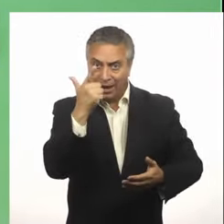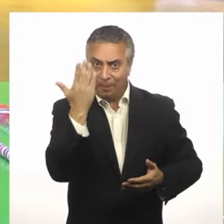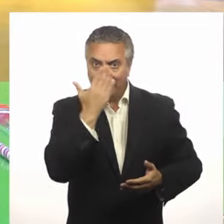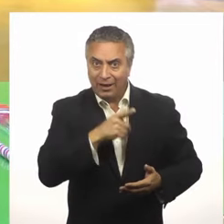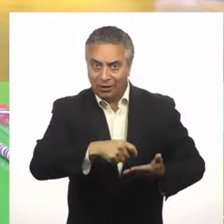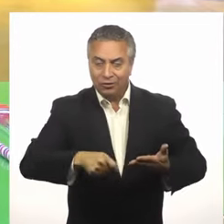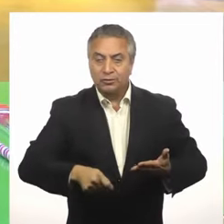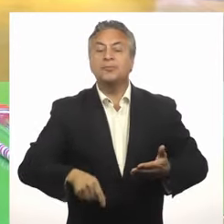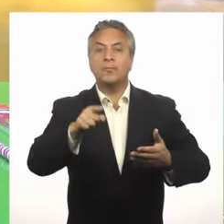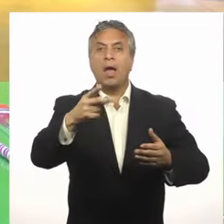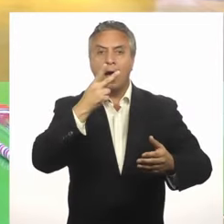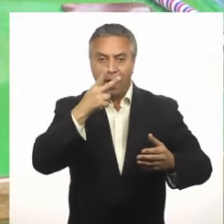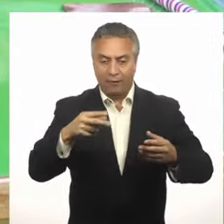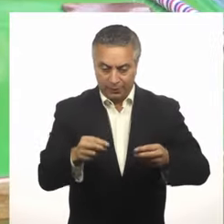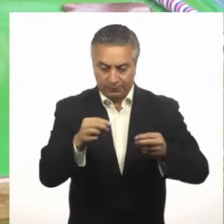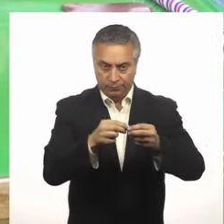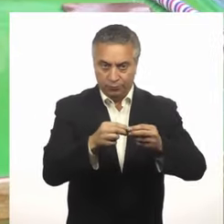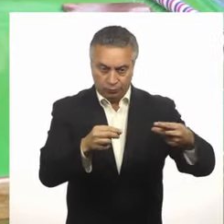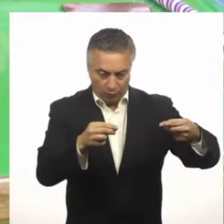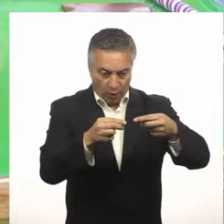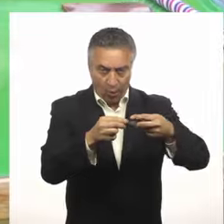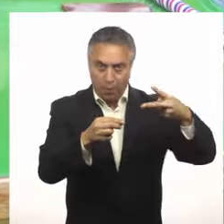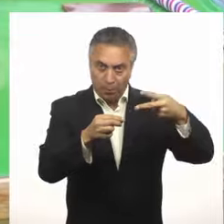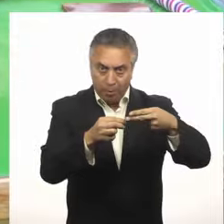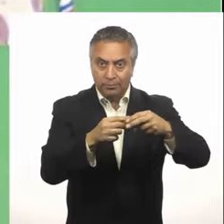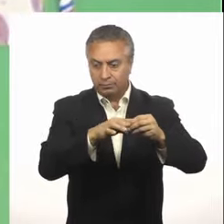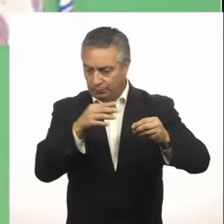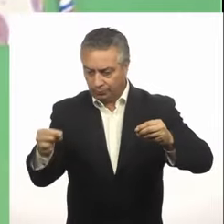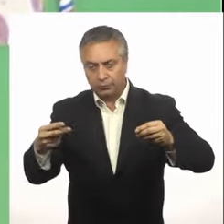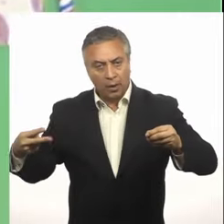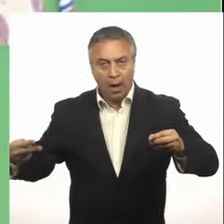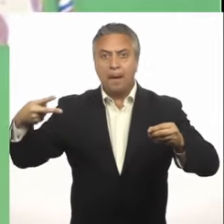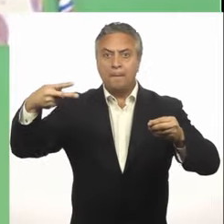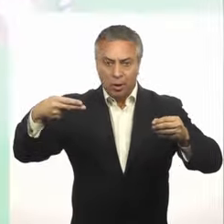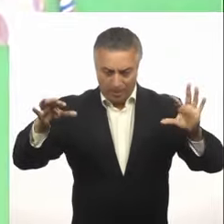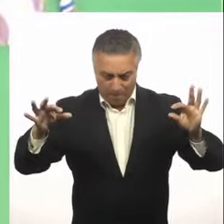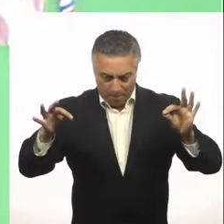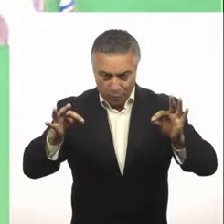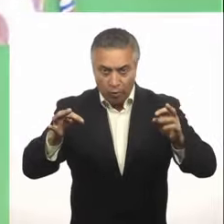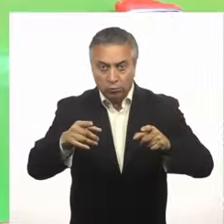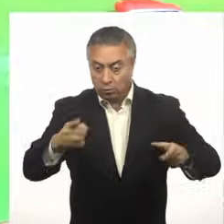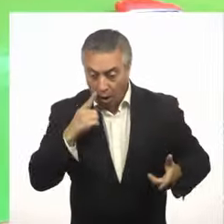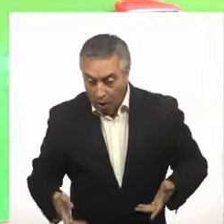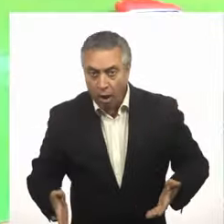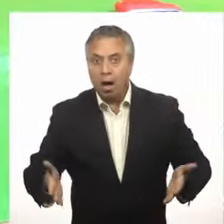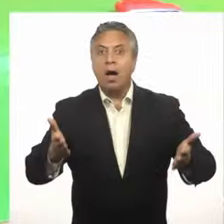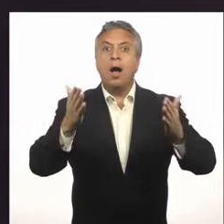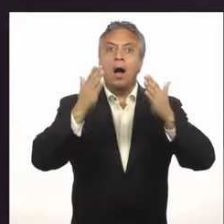extremo. Colocamos ahí. Perfecto, que quede bien conectado. Y